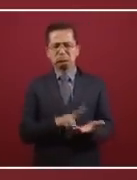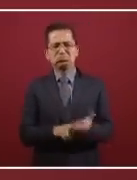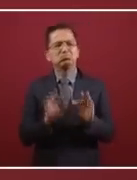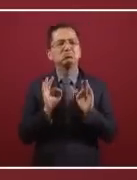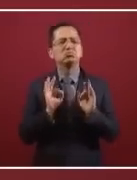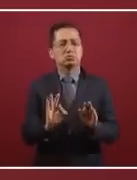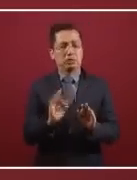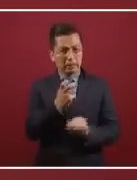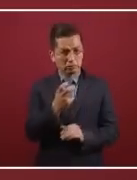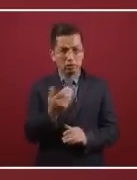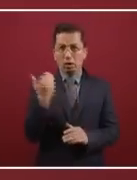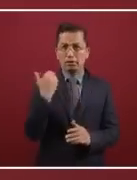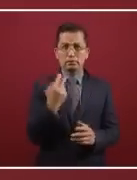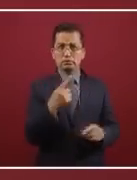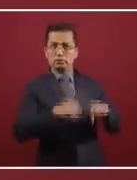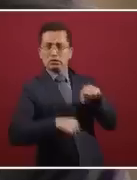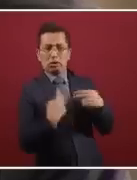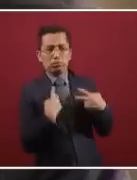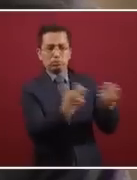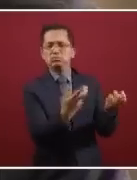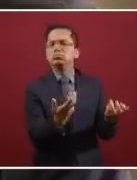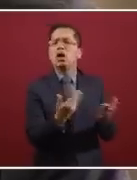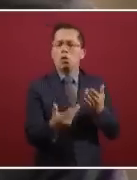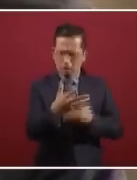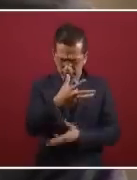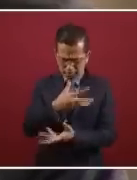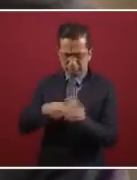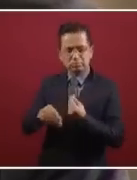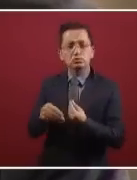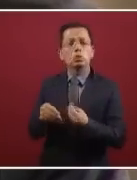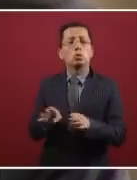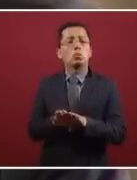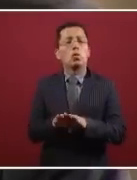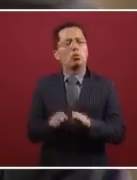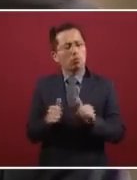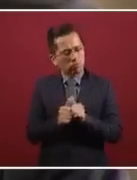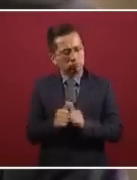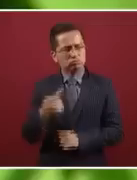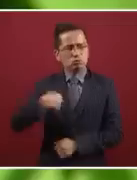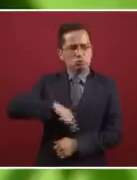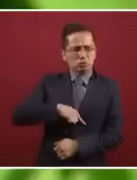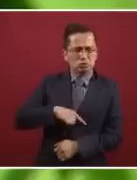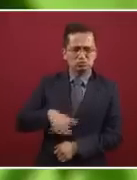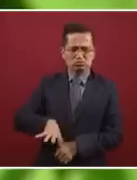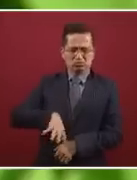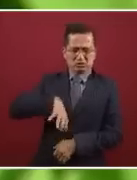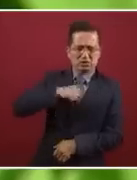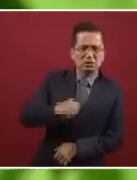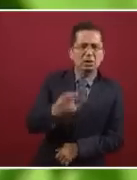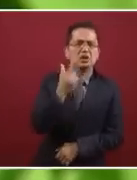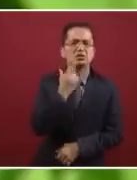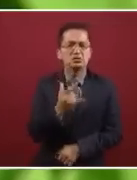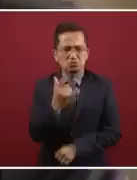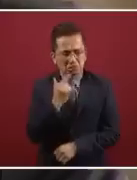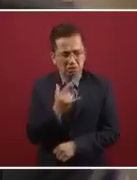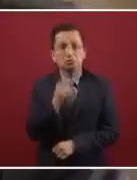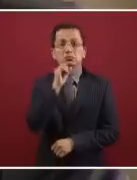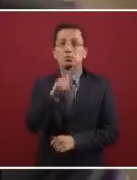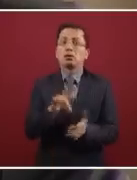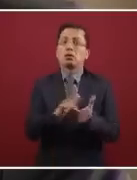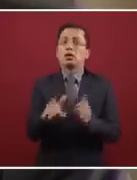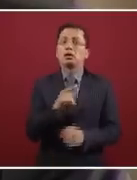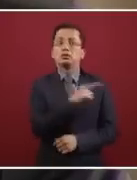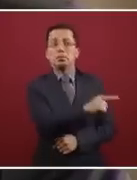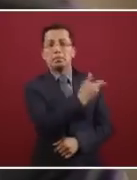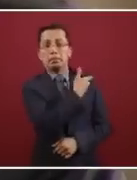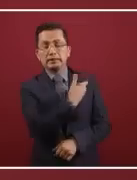vamos a recuperar gracias al esfuerzo, al cariño y al compromiso que el presidente de la República